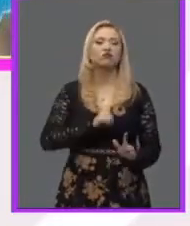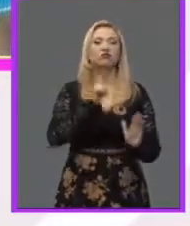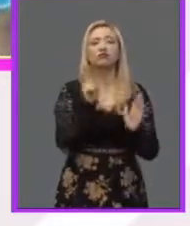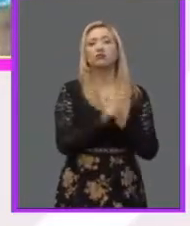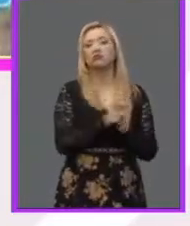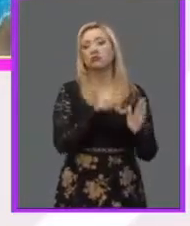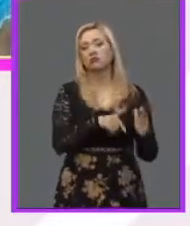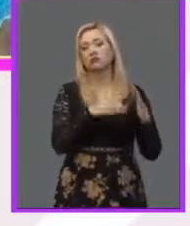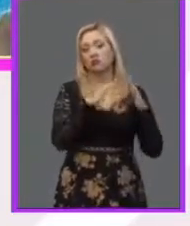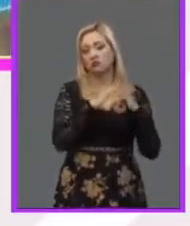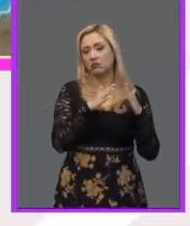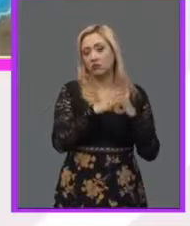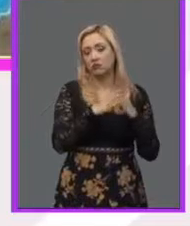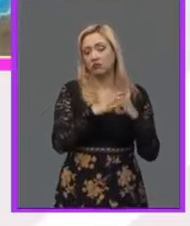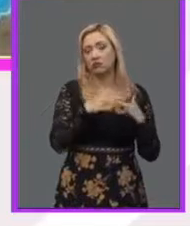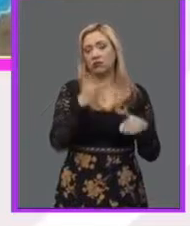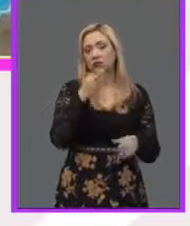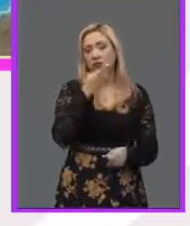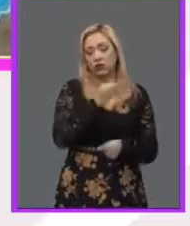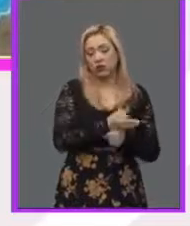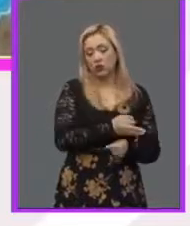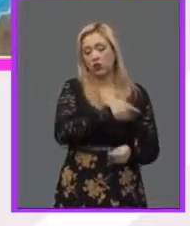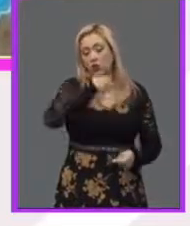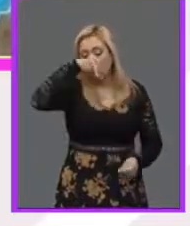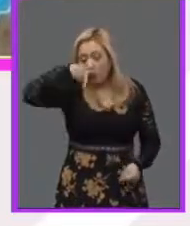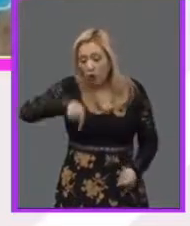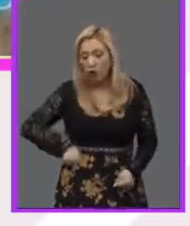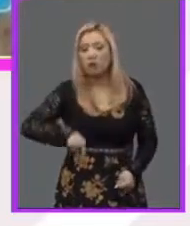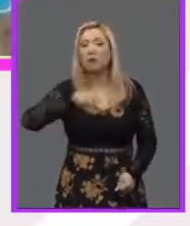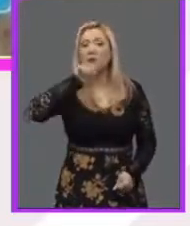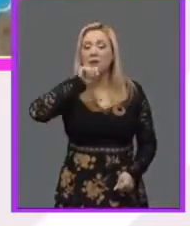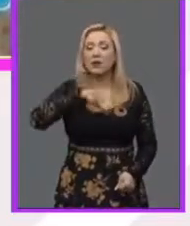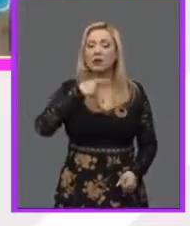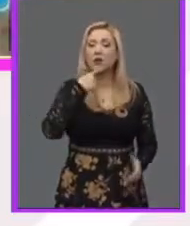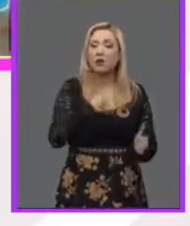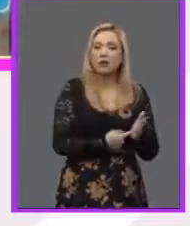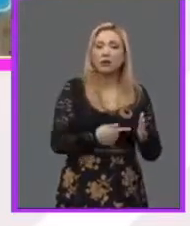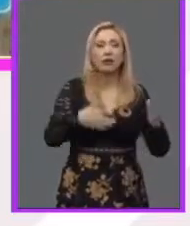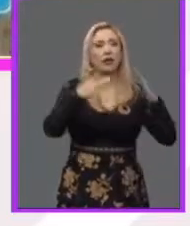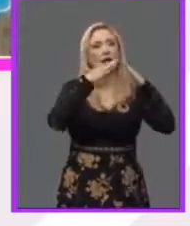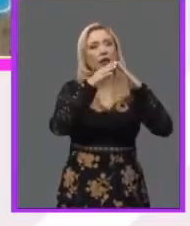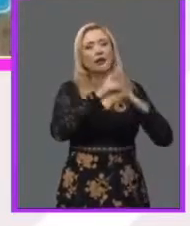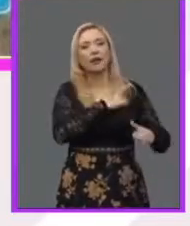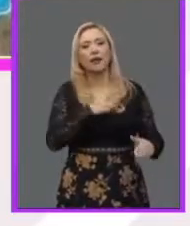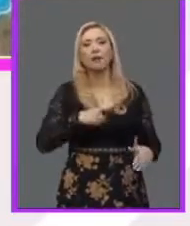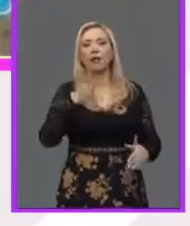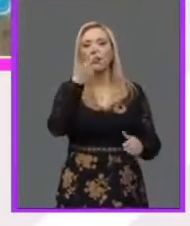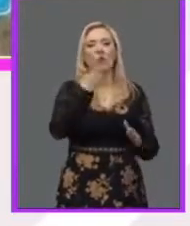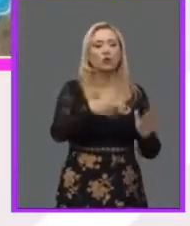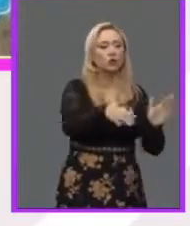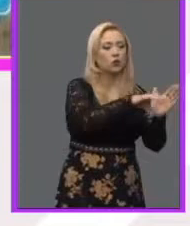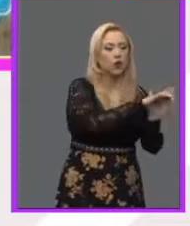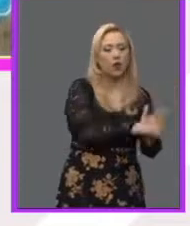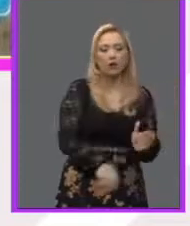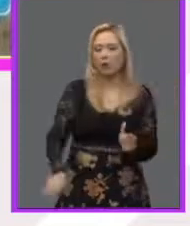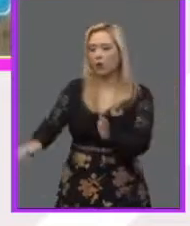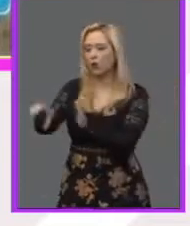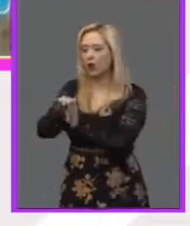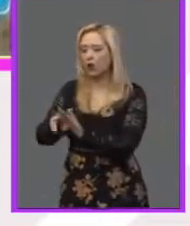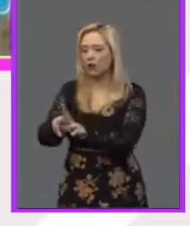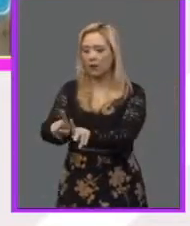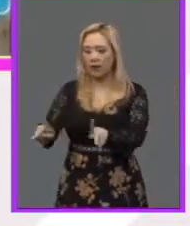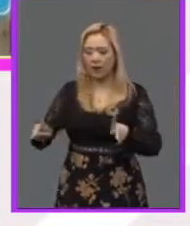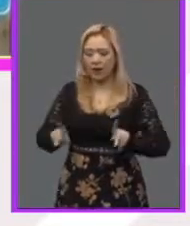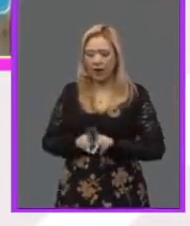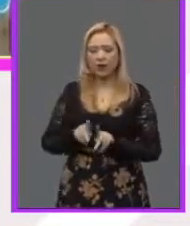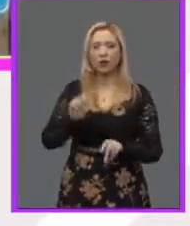que la ley de vivienda hasta la fecha habla de que para que una vivienda sea digna debe tener mínimo 2 habitaciones, un